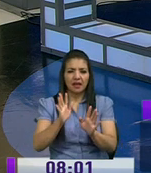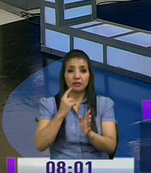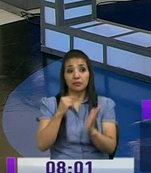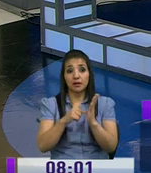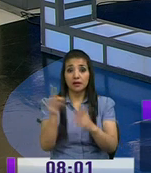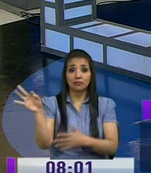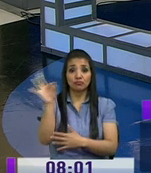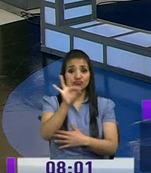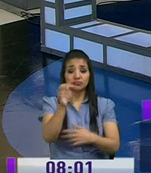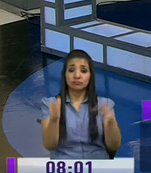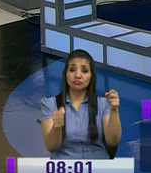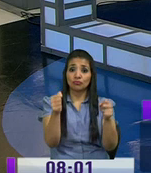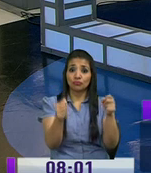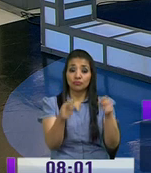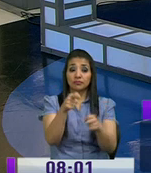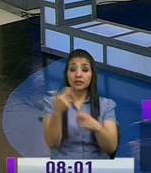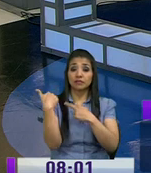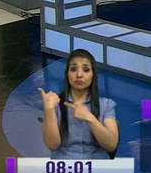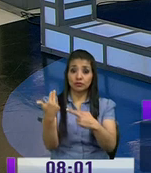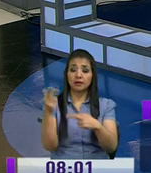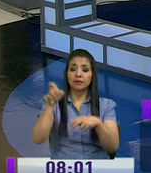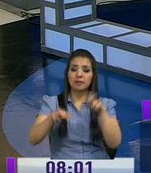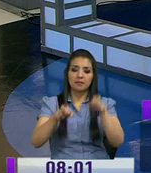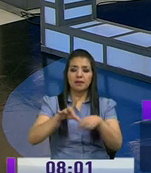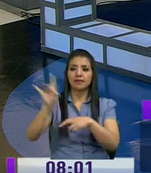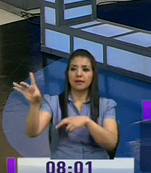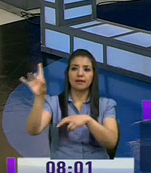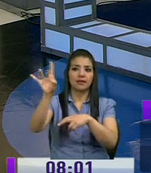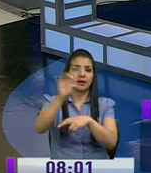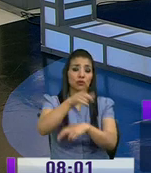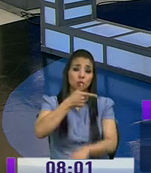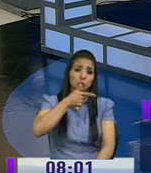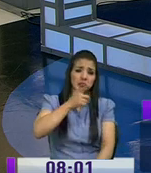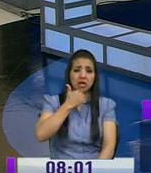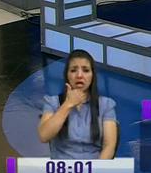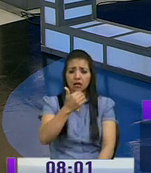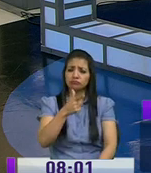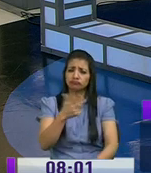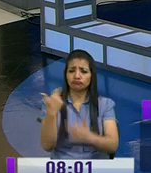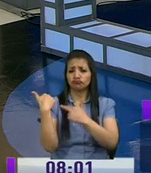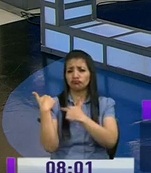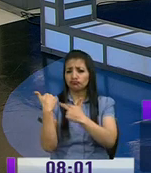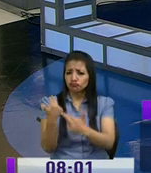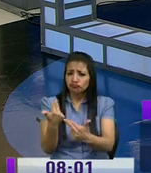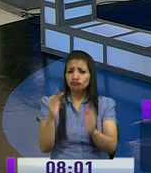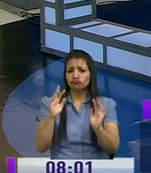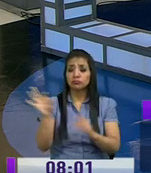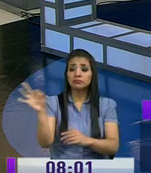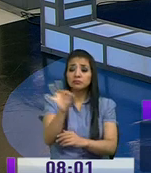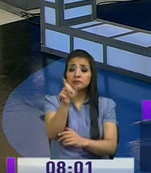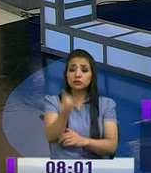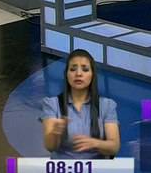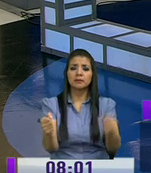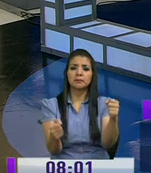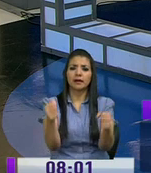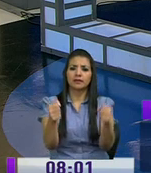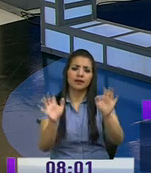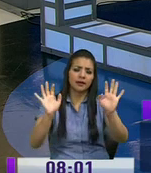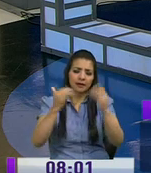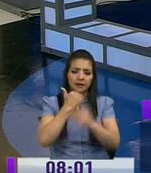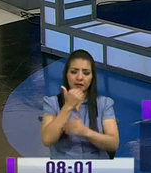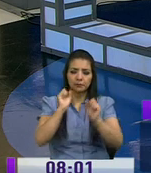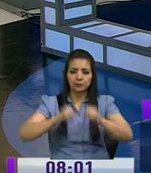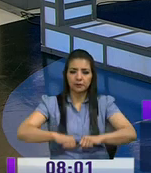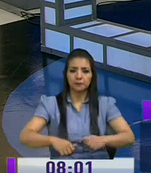el conductor que va a encargarse de manejar. Sí, si usted va a pegarse por ahí unos traídos. Ya.